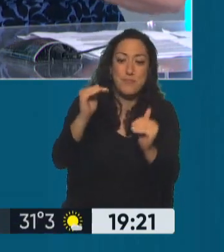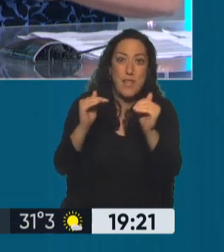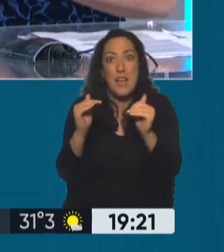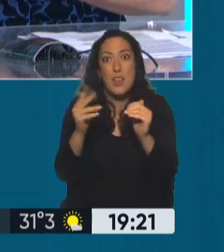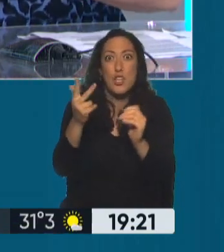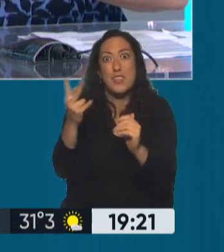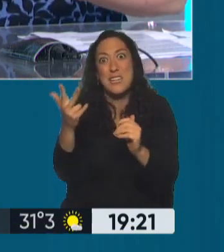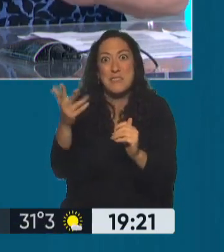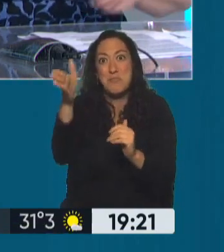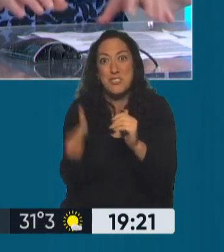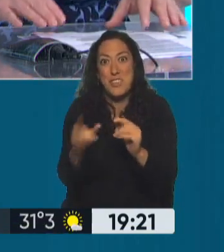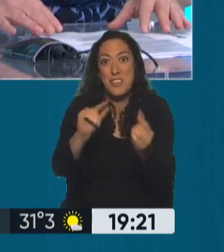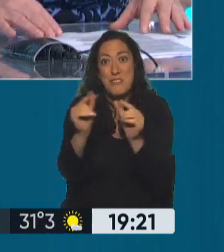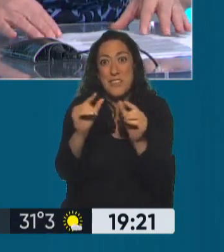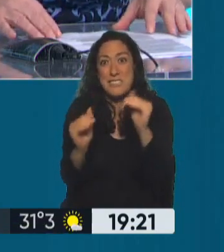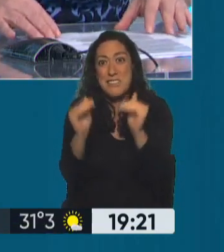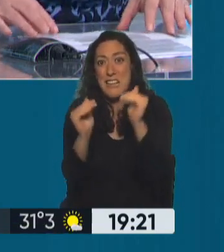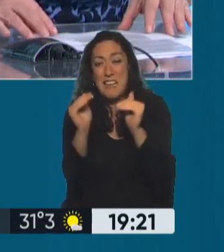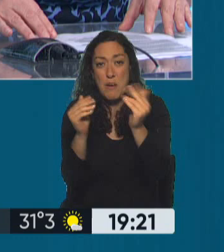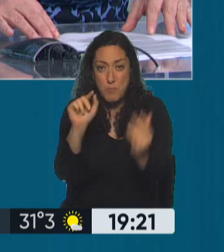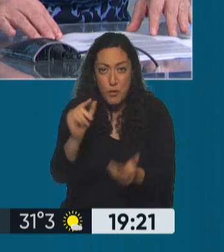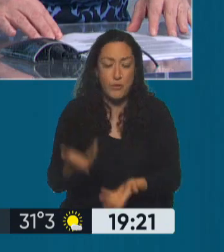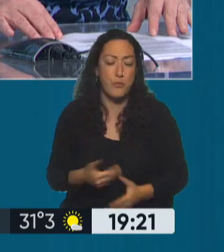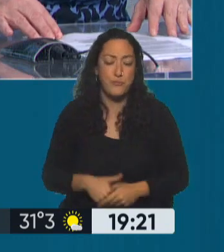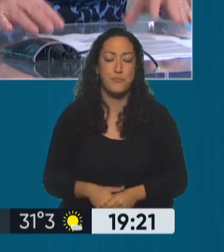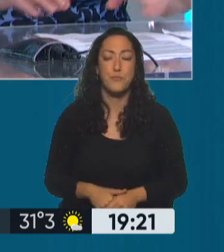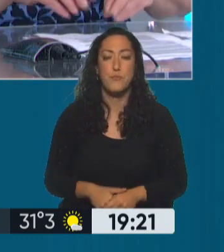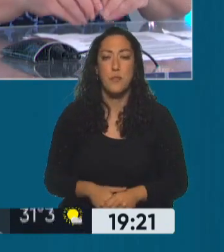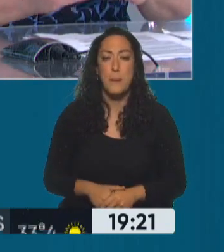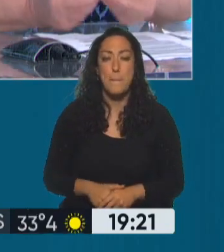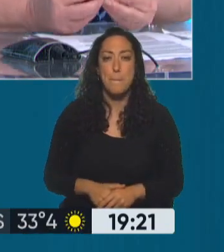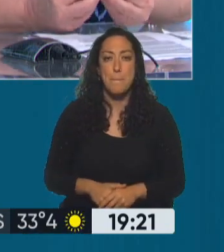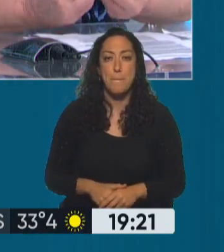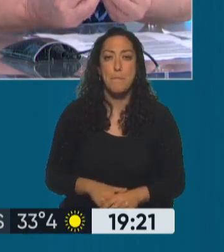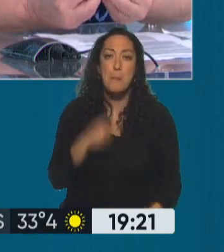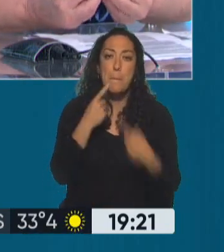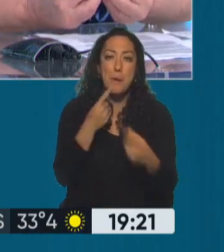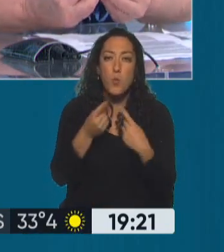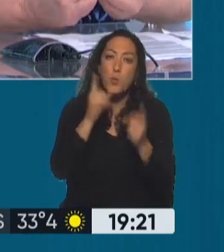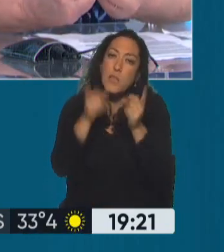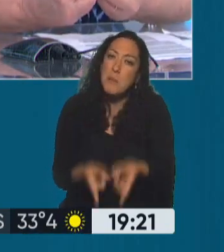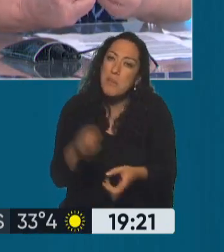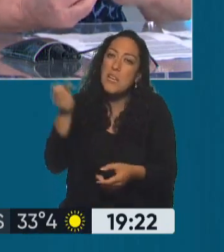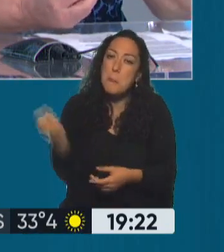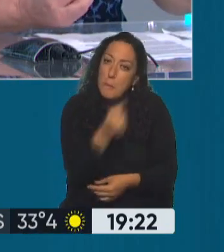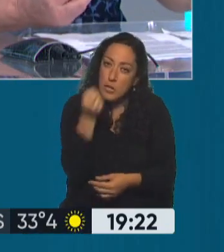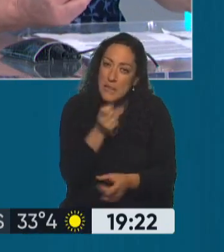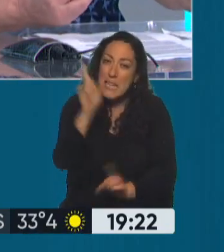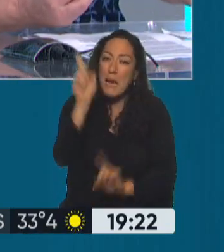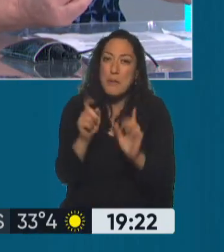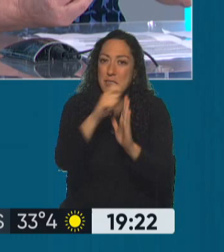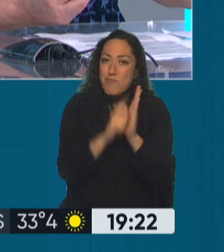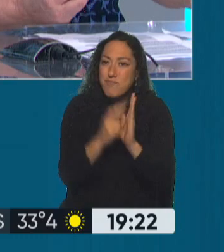cambiar puede haber una claro totalmente eh después las preguntas hay preguntas en las encuestas que